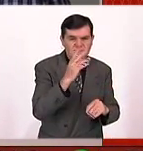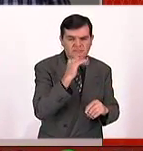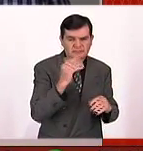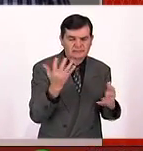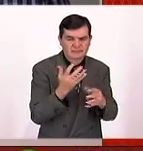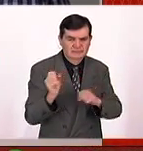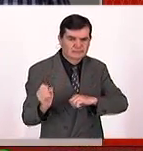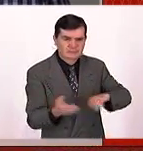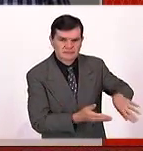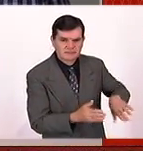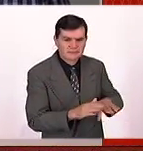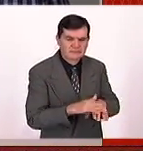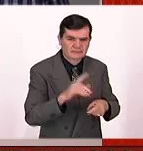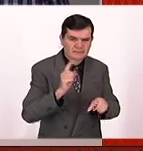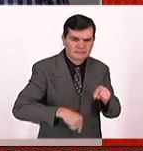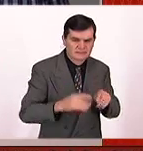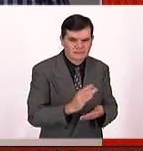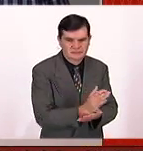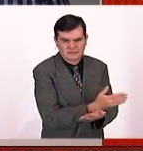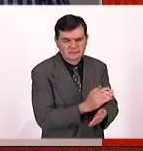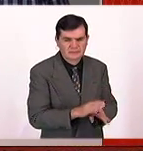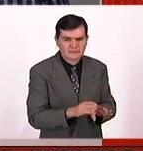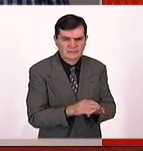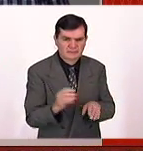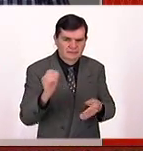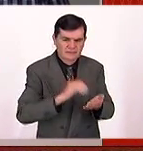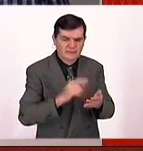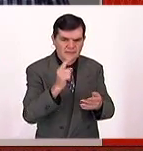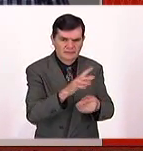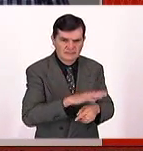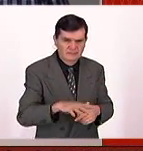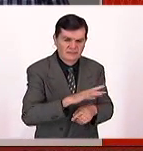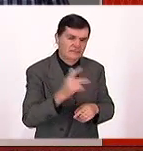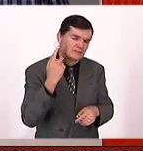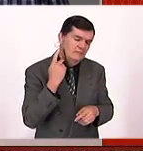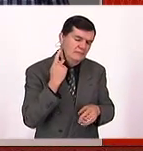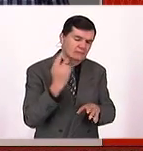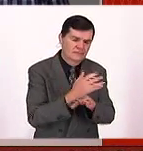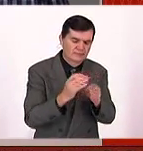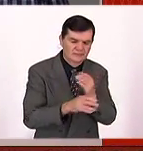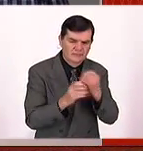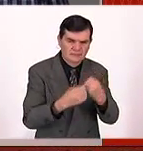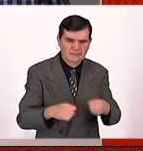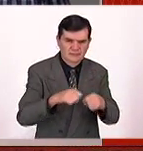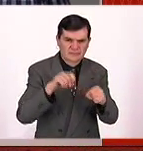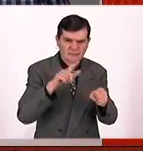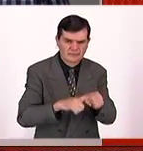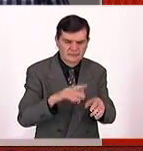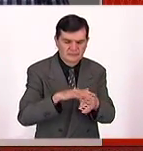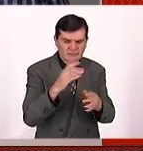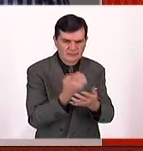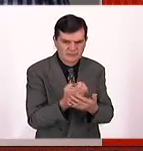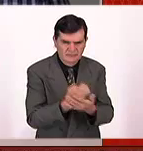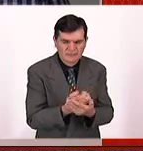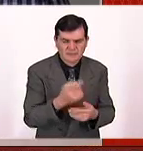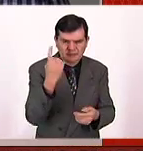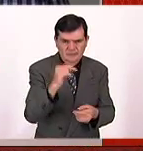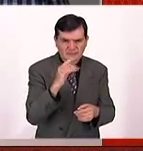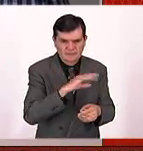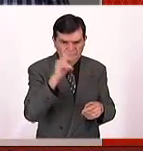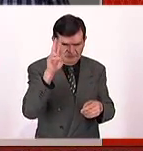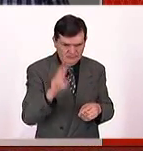podemos dejar de lado que también tenemos que atacar el problema desde una arena política, desde una arena social, desde una arena económica,